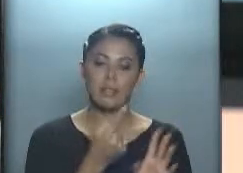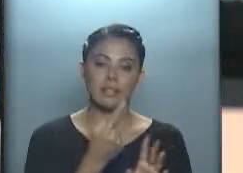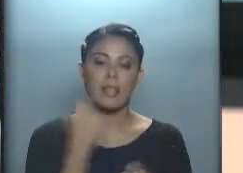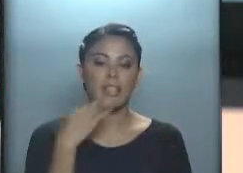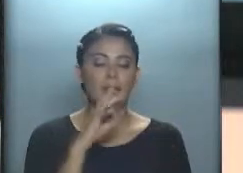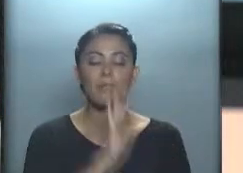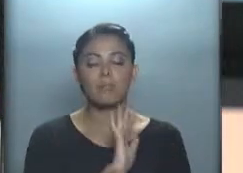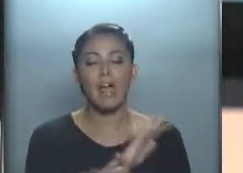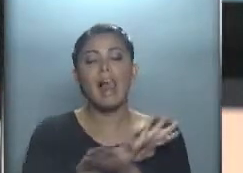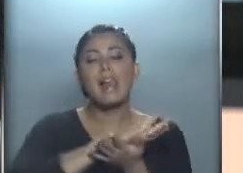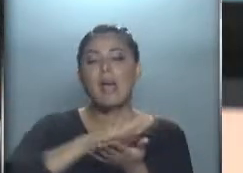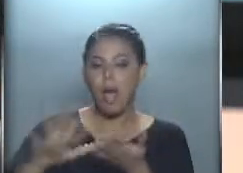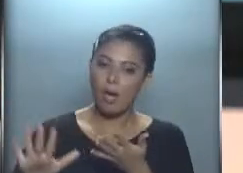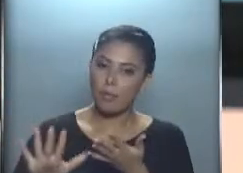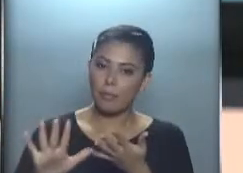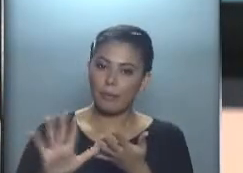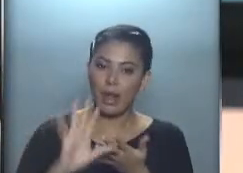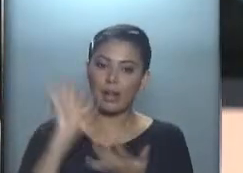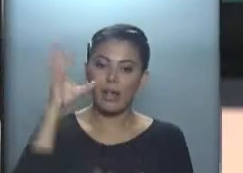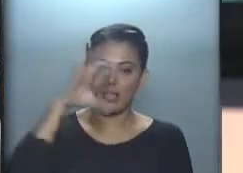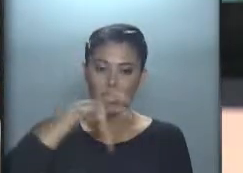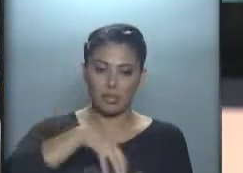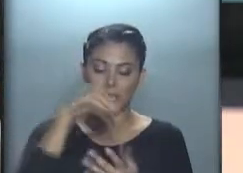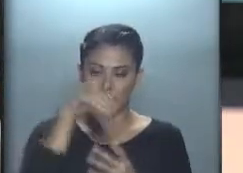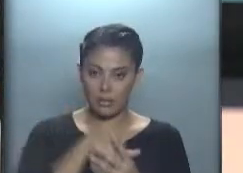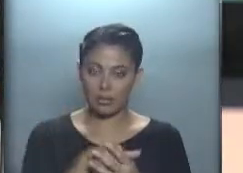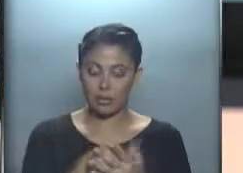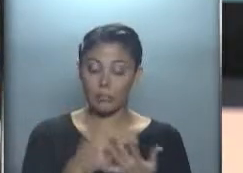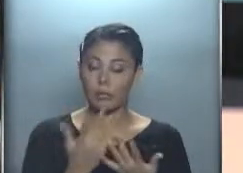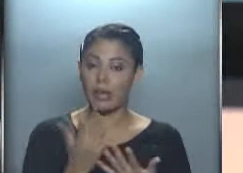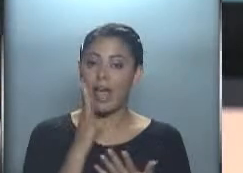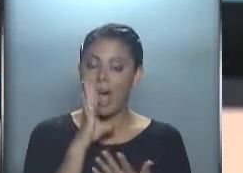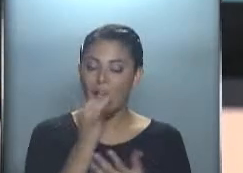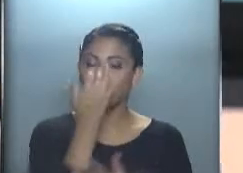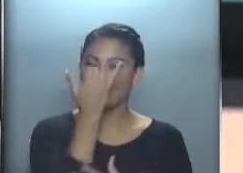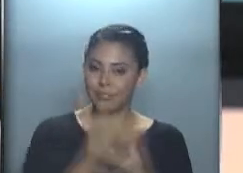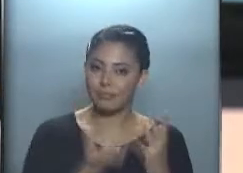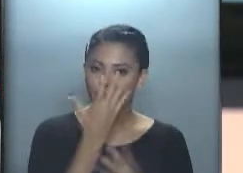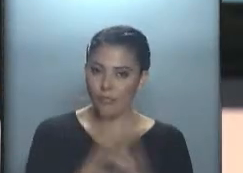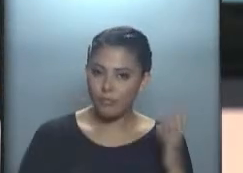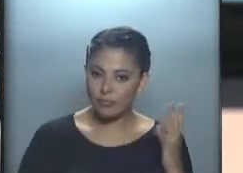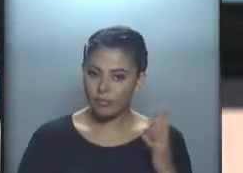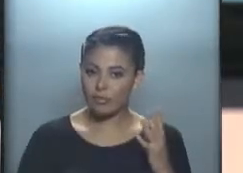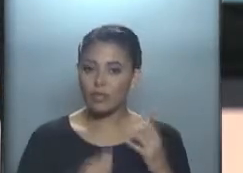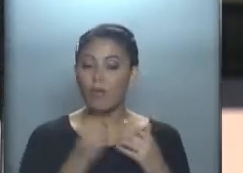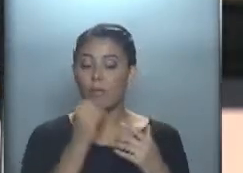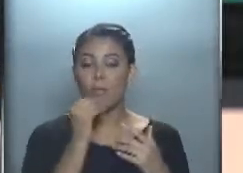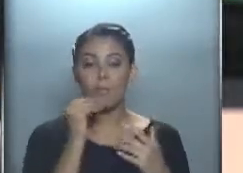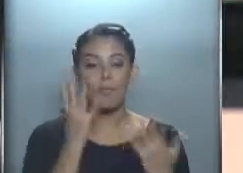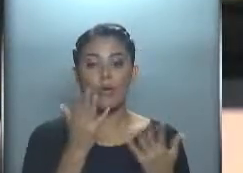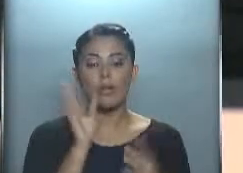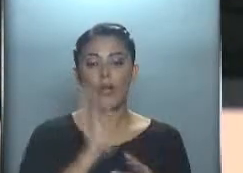limpieza que haya que hacer dentro del organismo porque evidentemente hay irregularidades quizás no atribuible a los